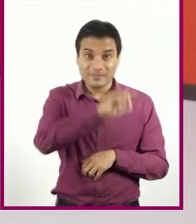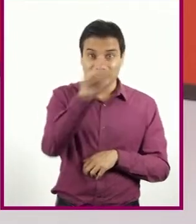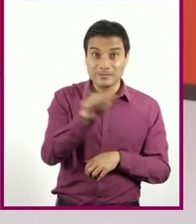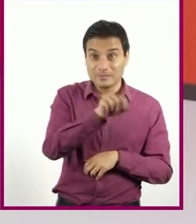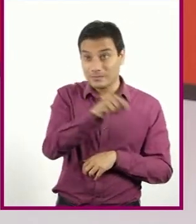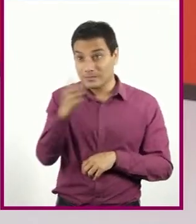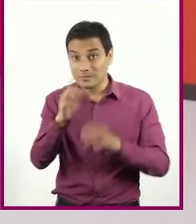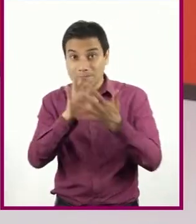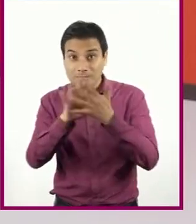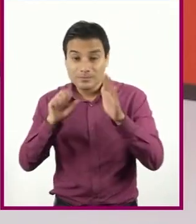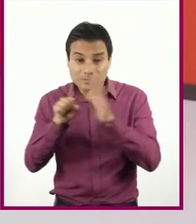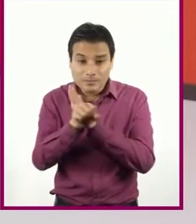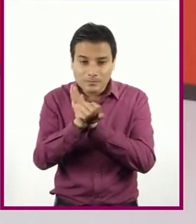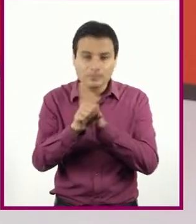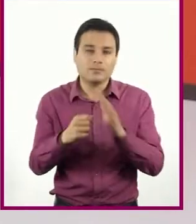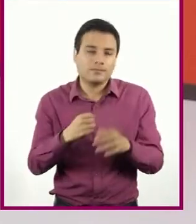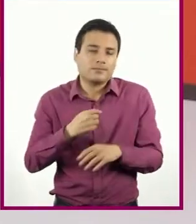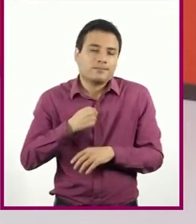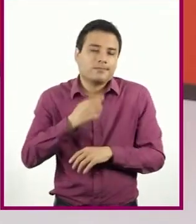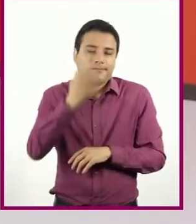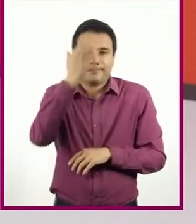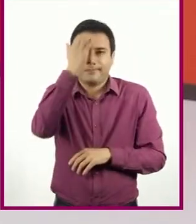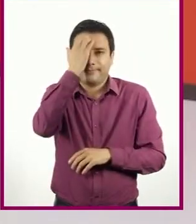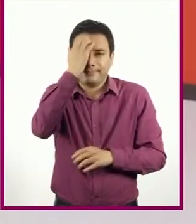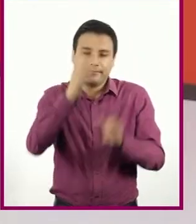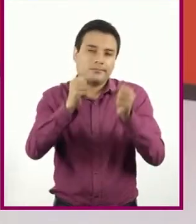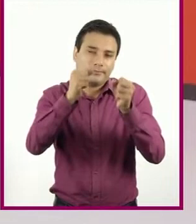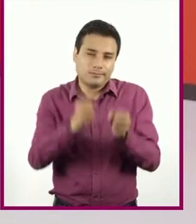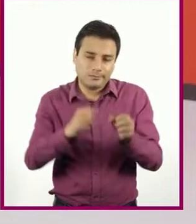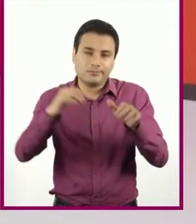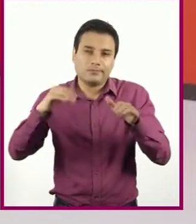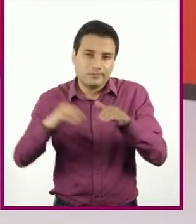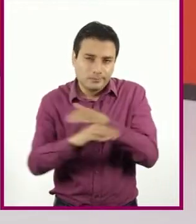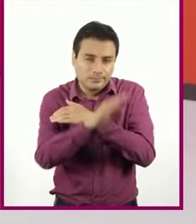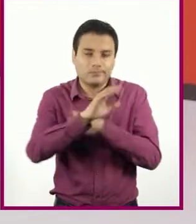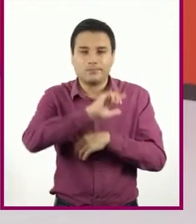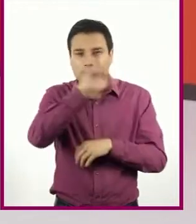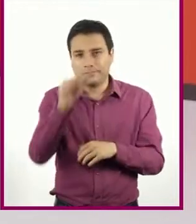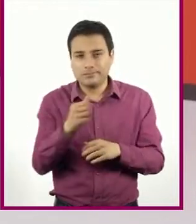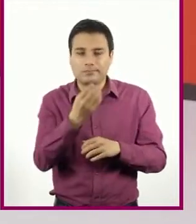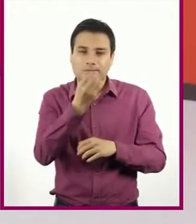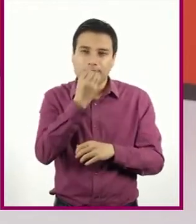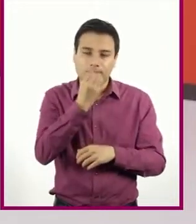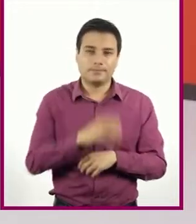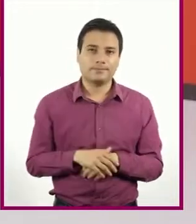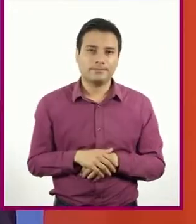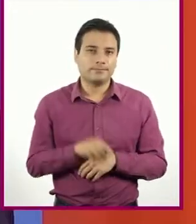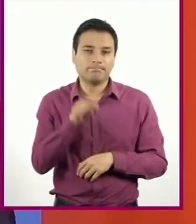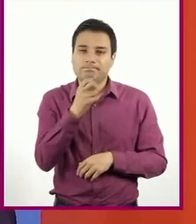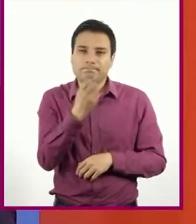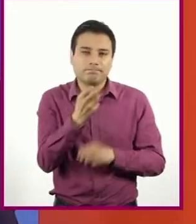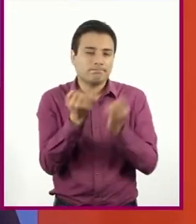Cierto. Este recurso también se usa en la edición de películas o documentales o series.